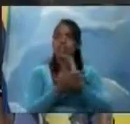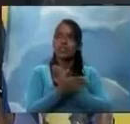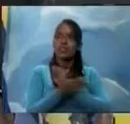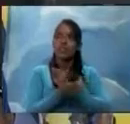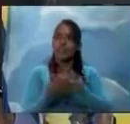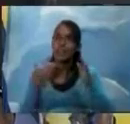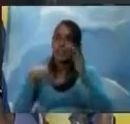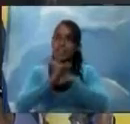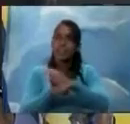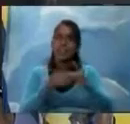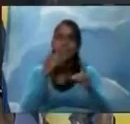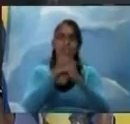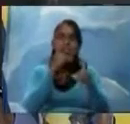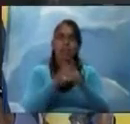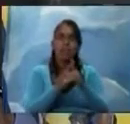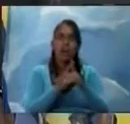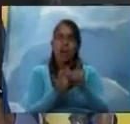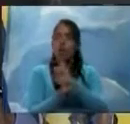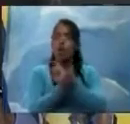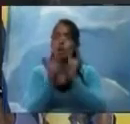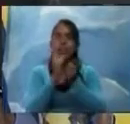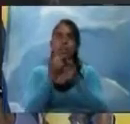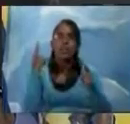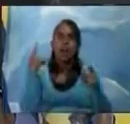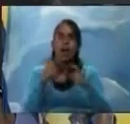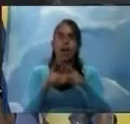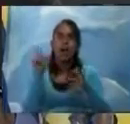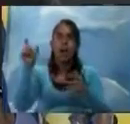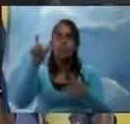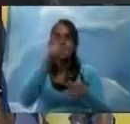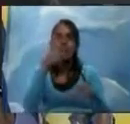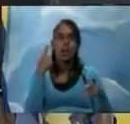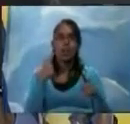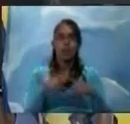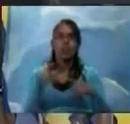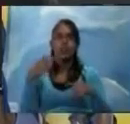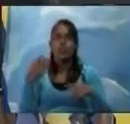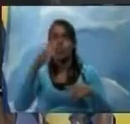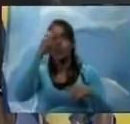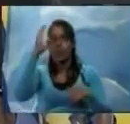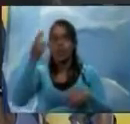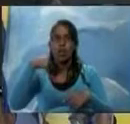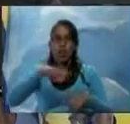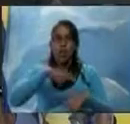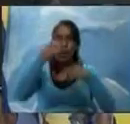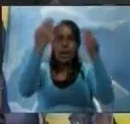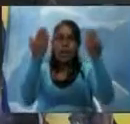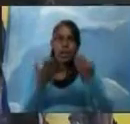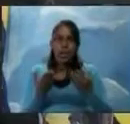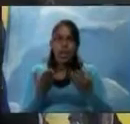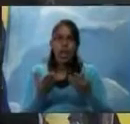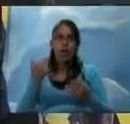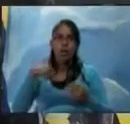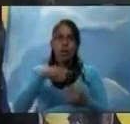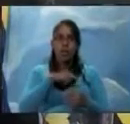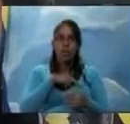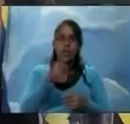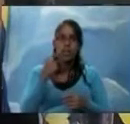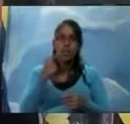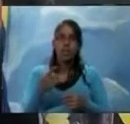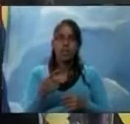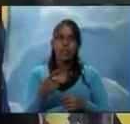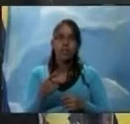Salir a discipular, a convertir a otros, a enseñar a otros lo que Dios nos ha entregado a nosotros.